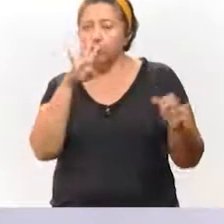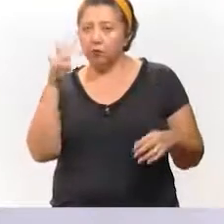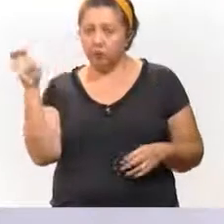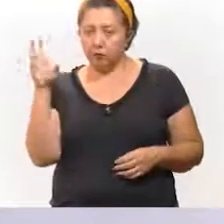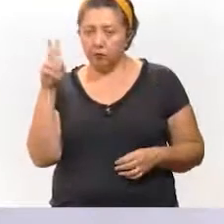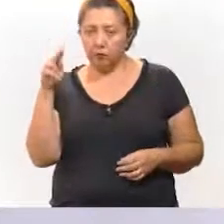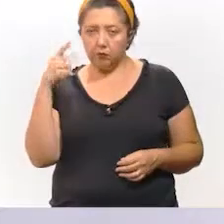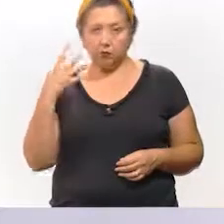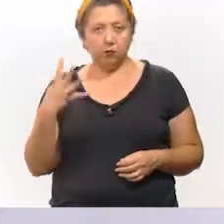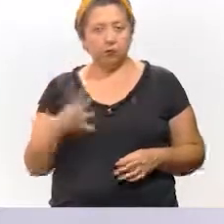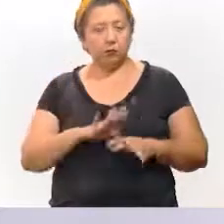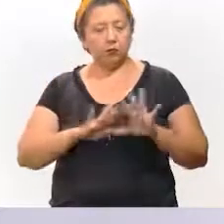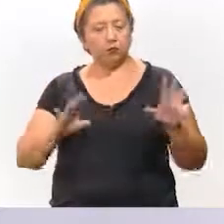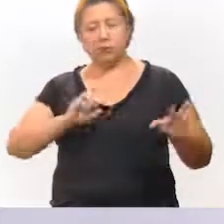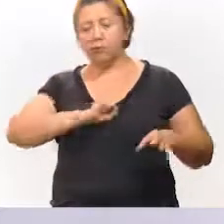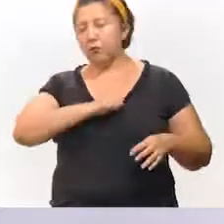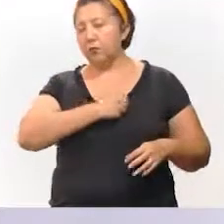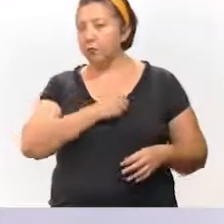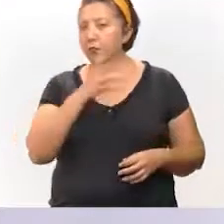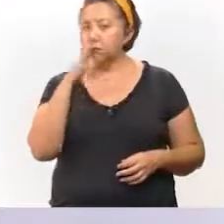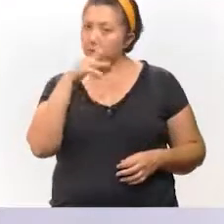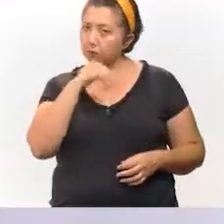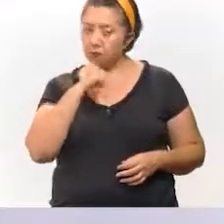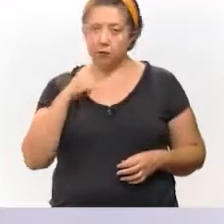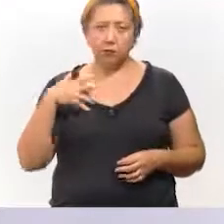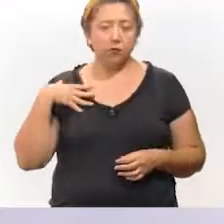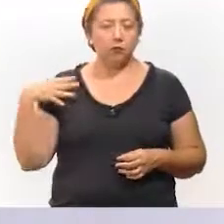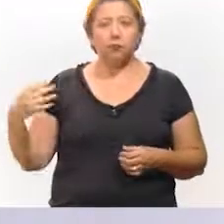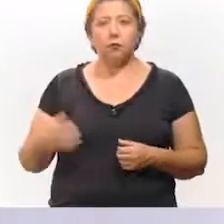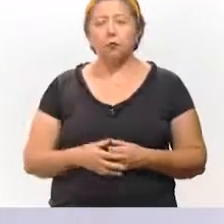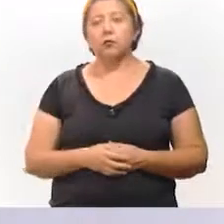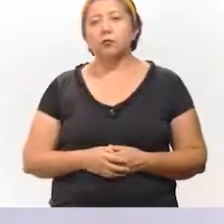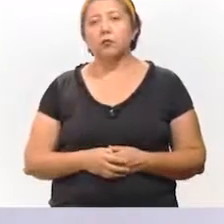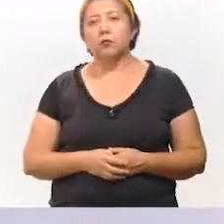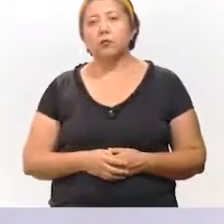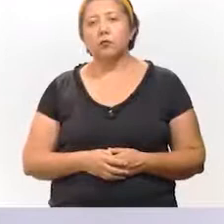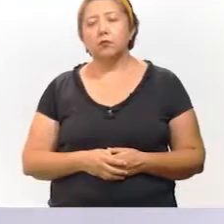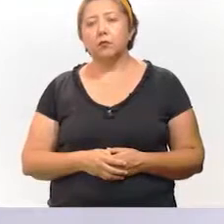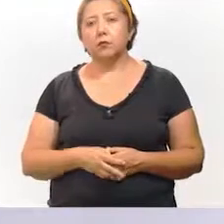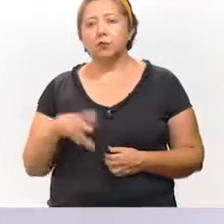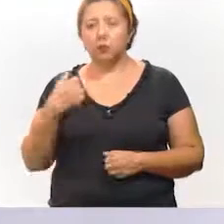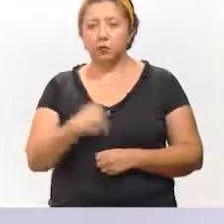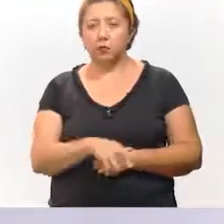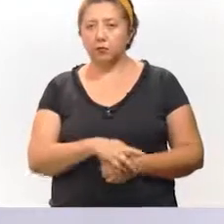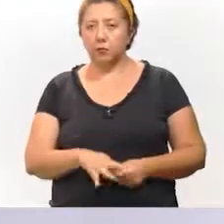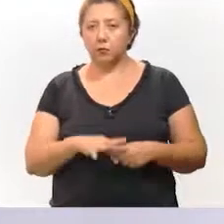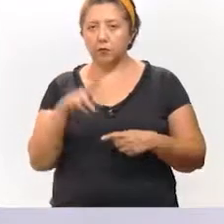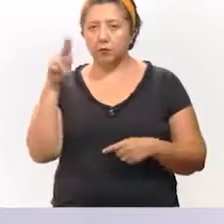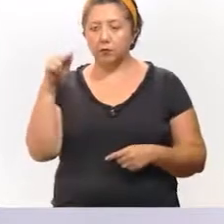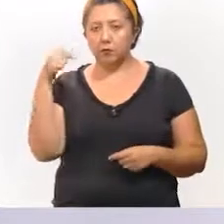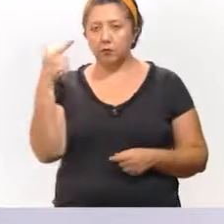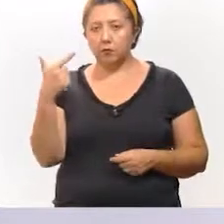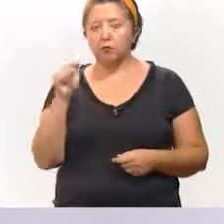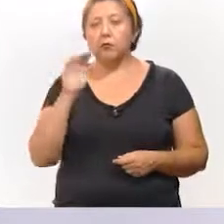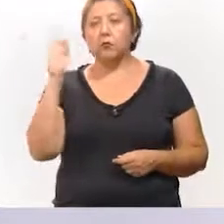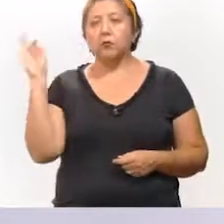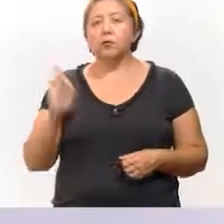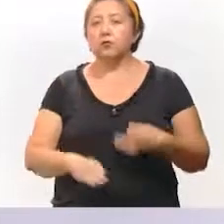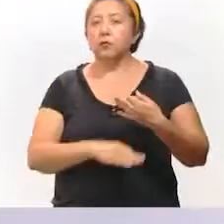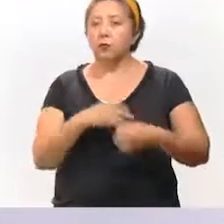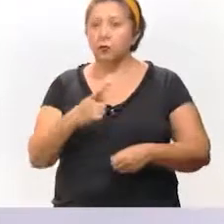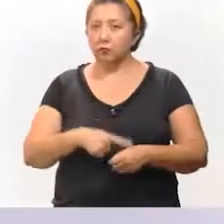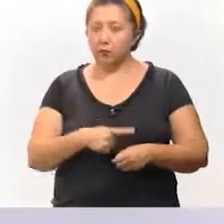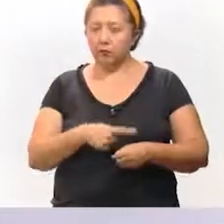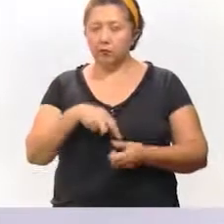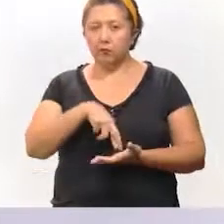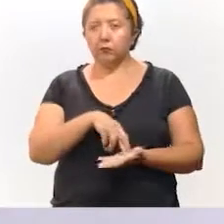30.484 pacientes ya se recuperaron, no presentan síntomas ni pueden contagiar. Esta cifra representa el 87% del total